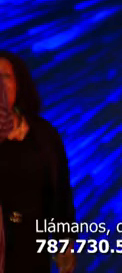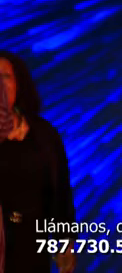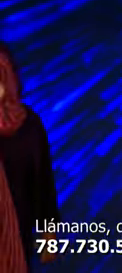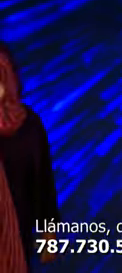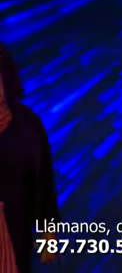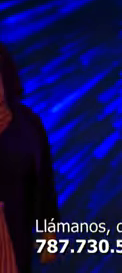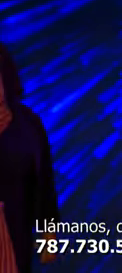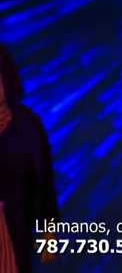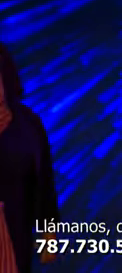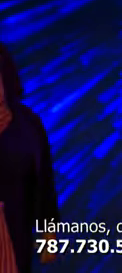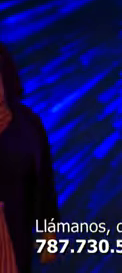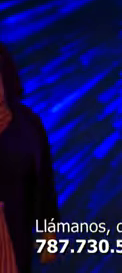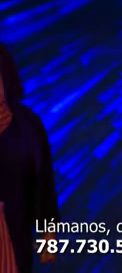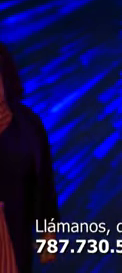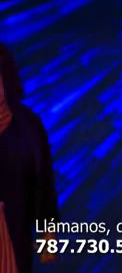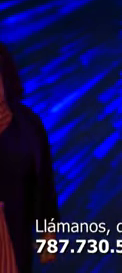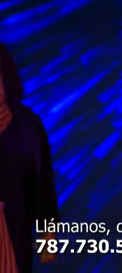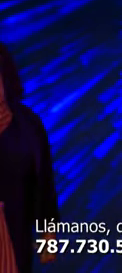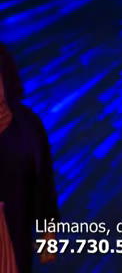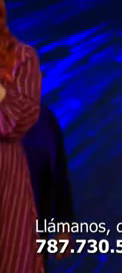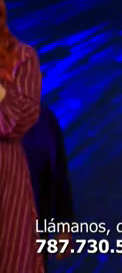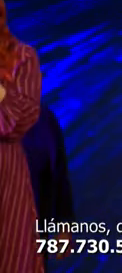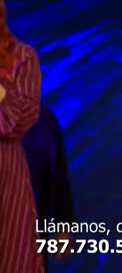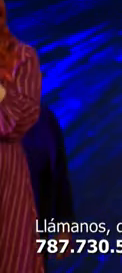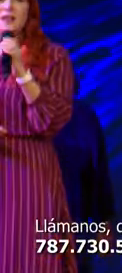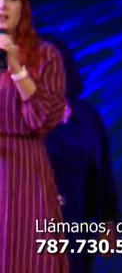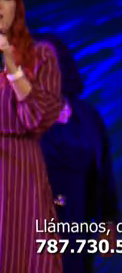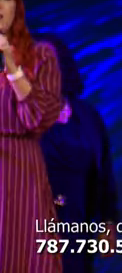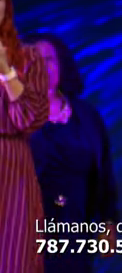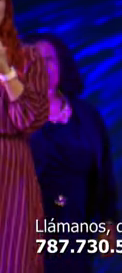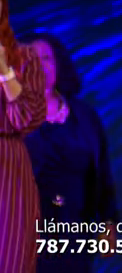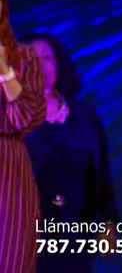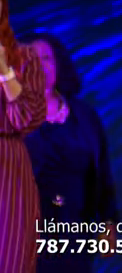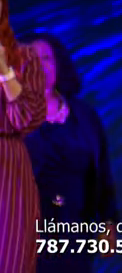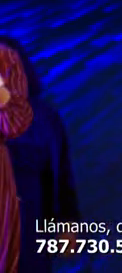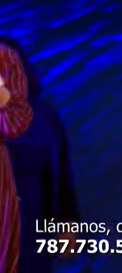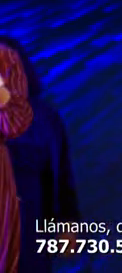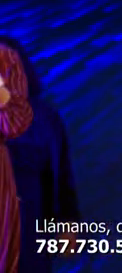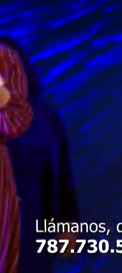cantaré de la bondad de Dios.